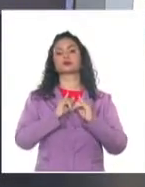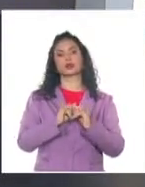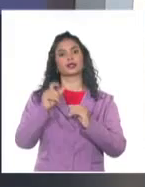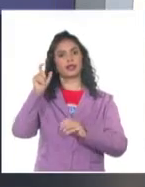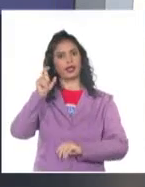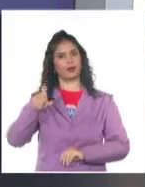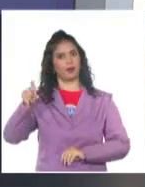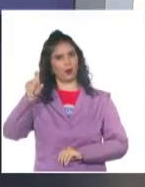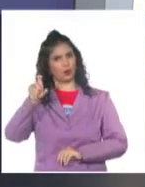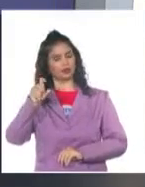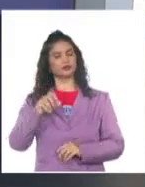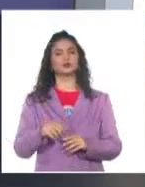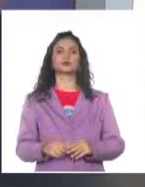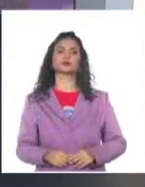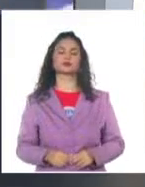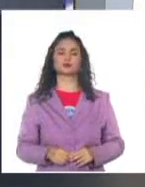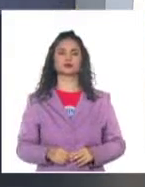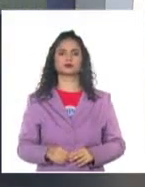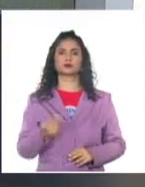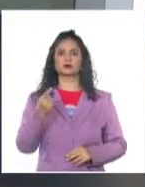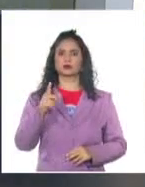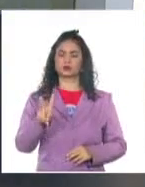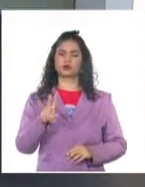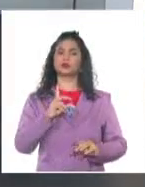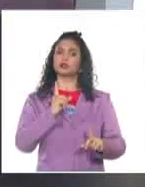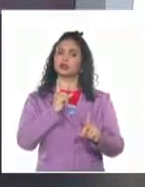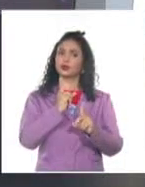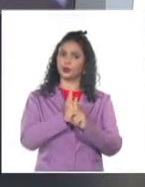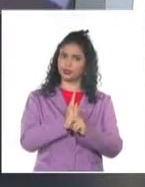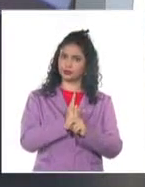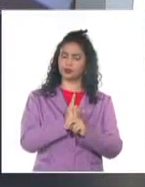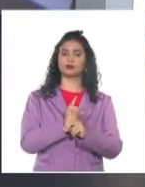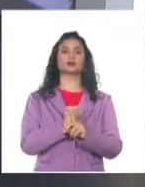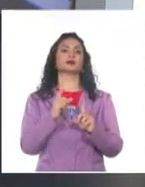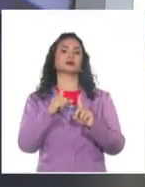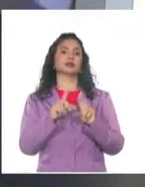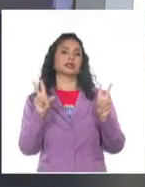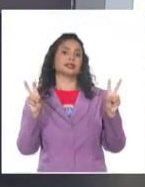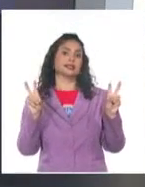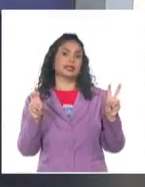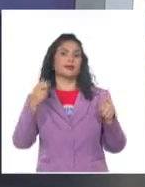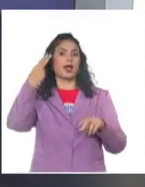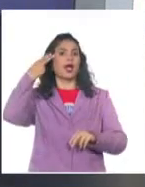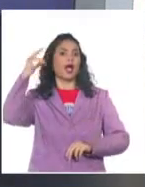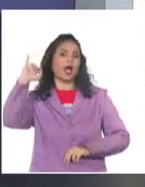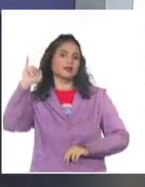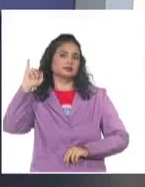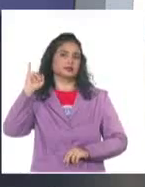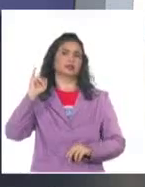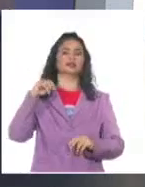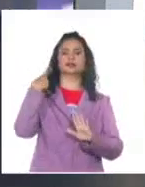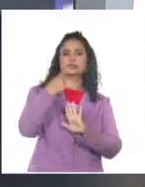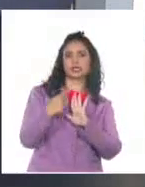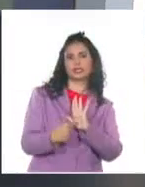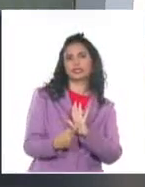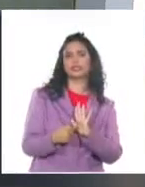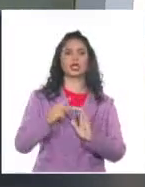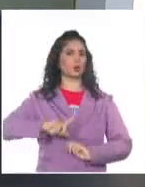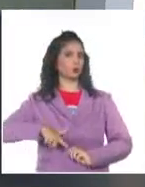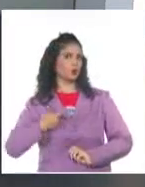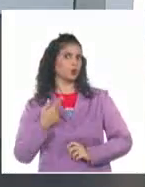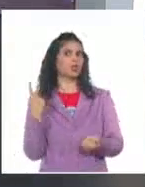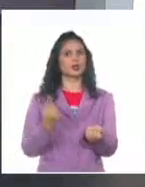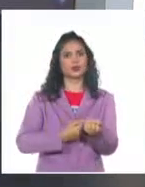José Antonio Aponte In Memoriam y el 6º Coloquio Nacional sobre Haitianidad Emilio Bárcenas Pierre concluyeron con la entrega